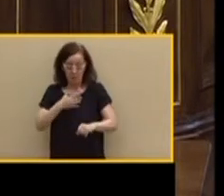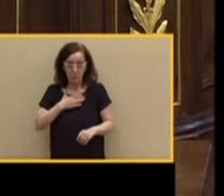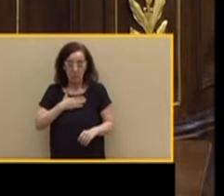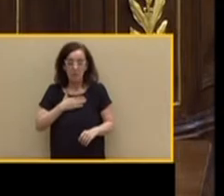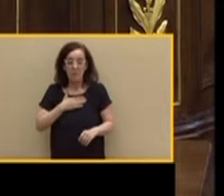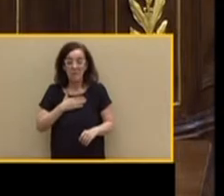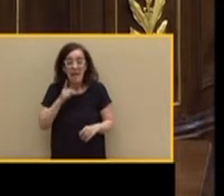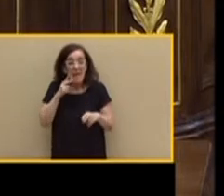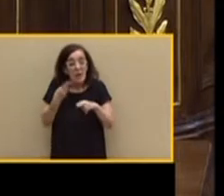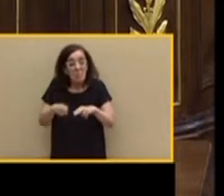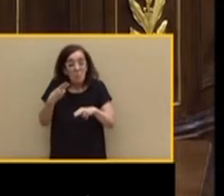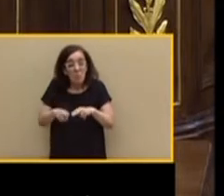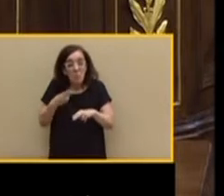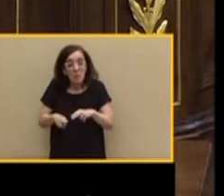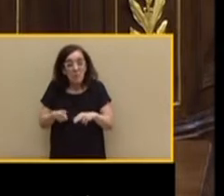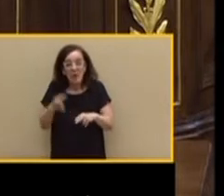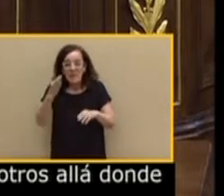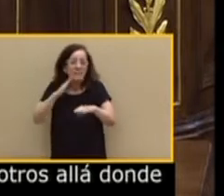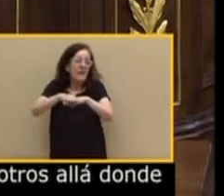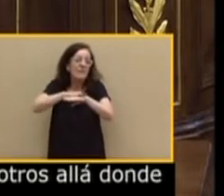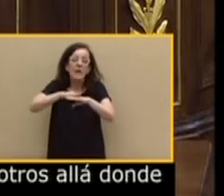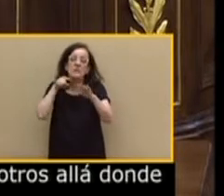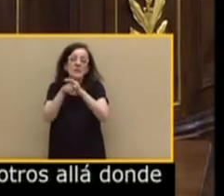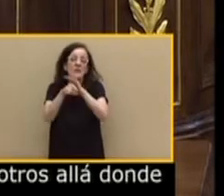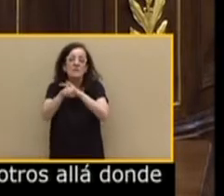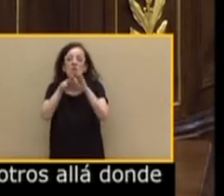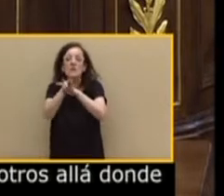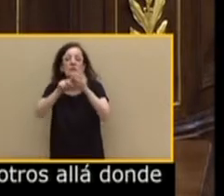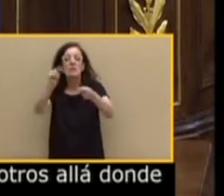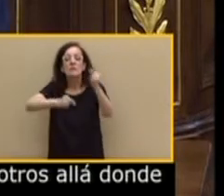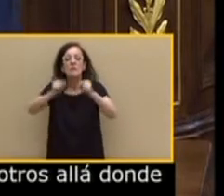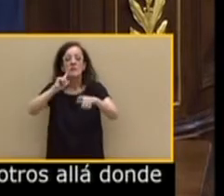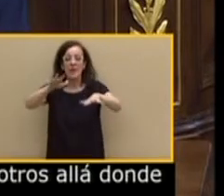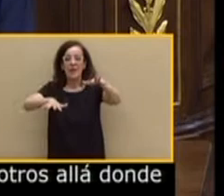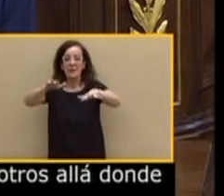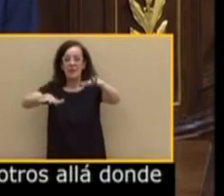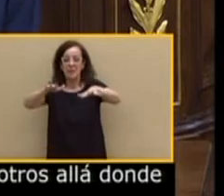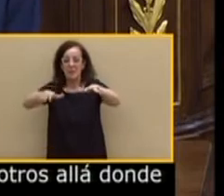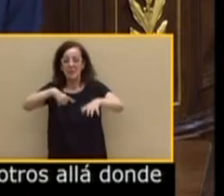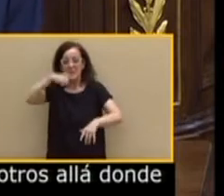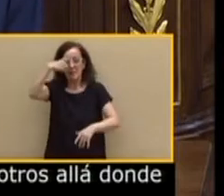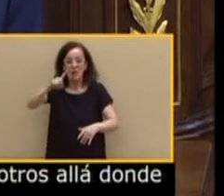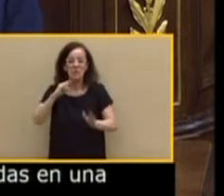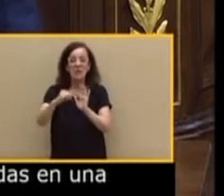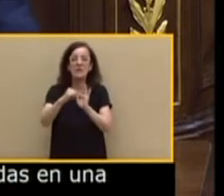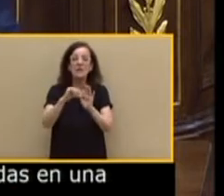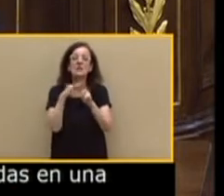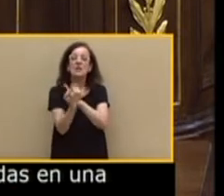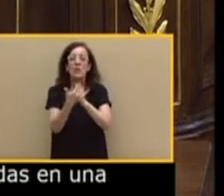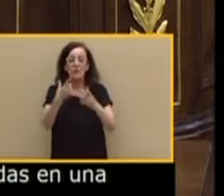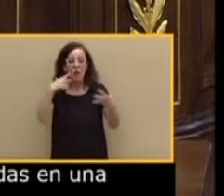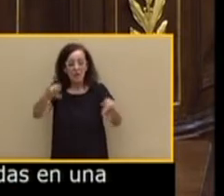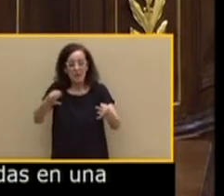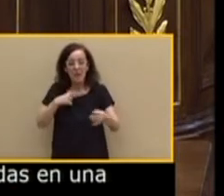políticas han de estar basadas en una gestión de los recursos y presupuestos equilibrada y consciente acerca de cuál es la situación real y los efectos que pueden